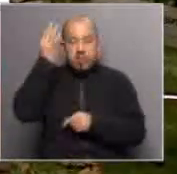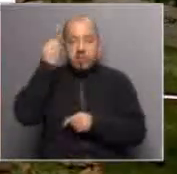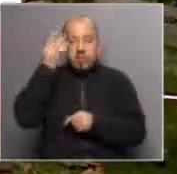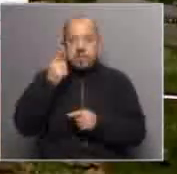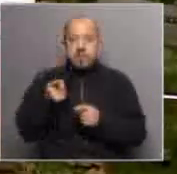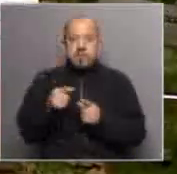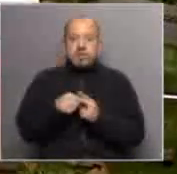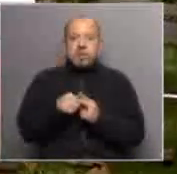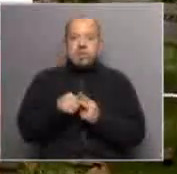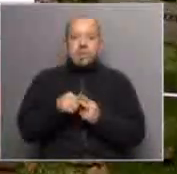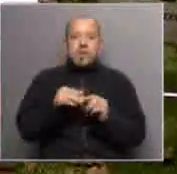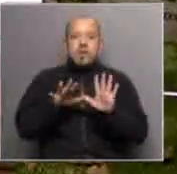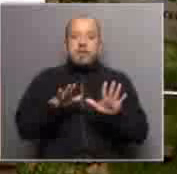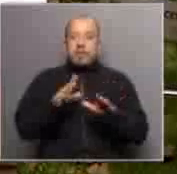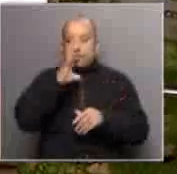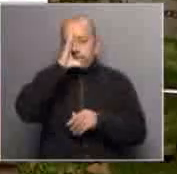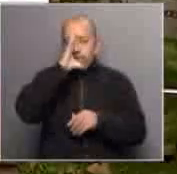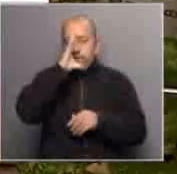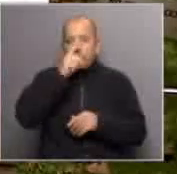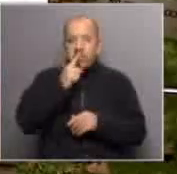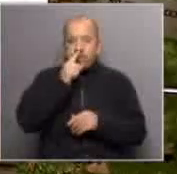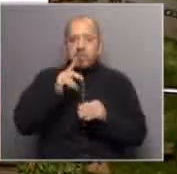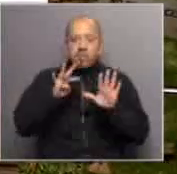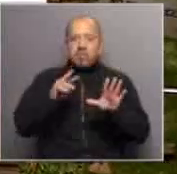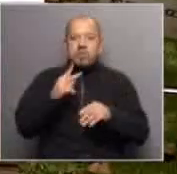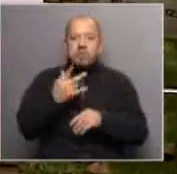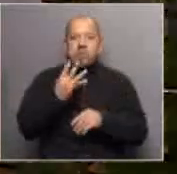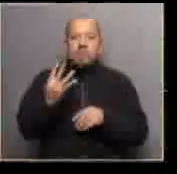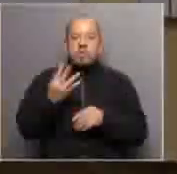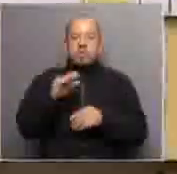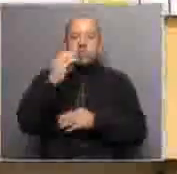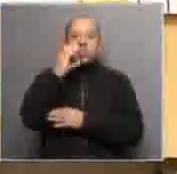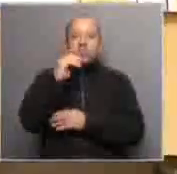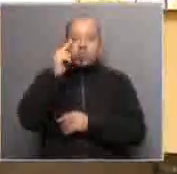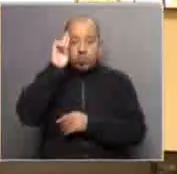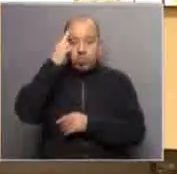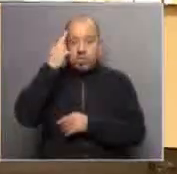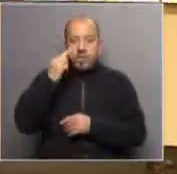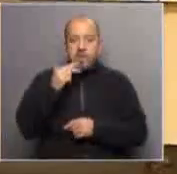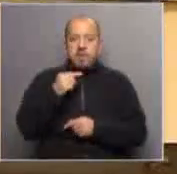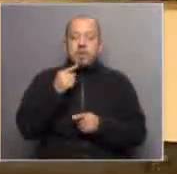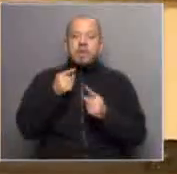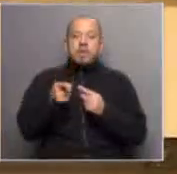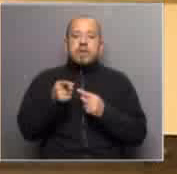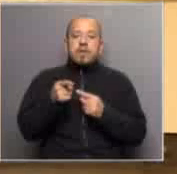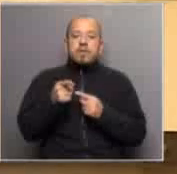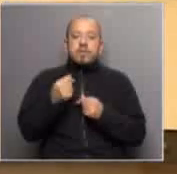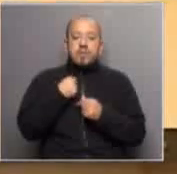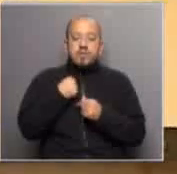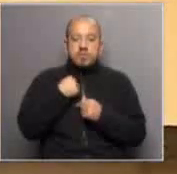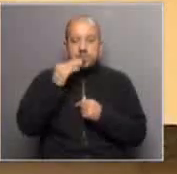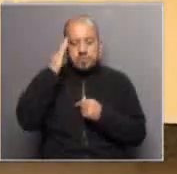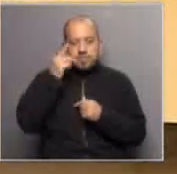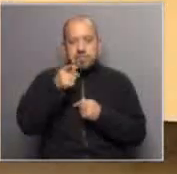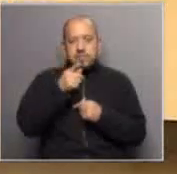orden fue la tercera, que fue el 10 de febrero del 34, que fue acá en el Club Uruguay. Y eso lo descubrió un lorquista, quien yo conocí, un